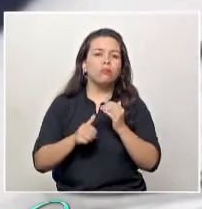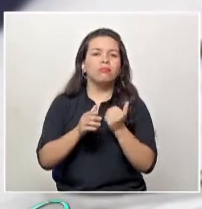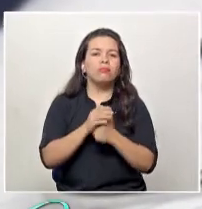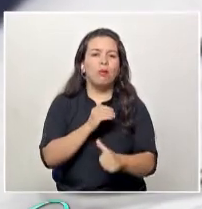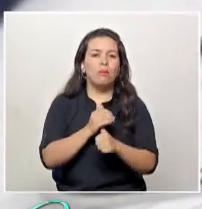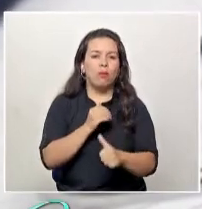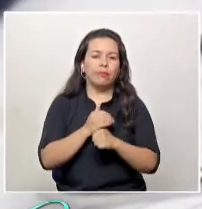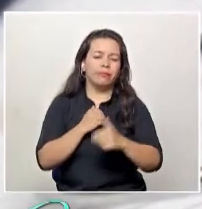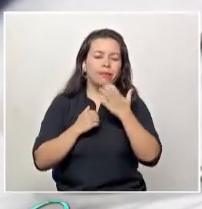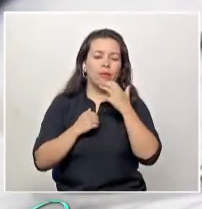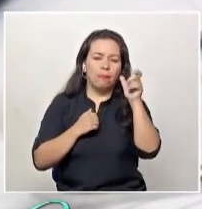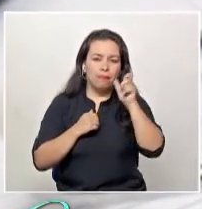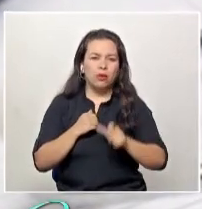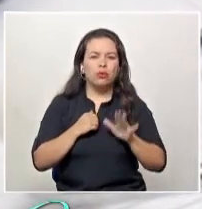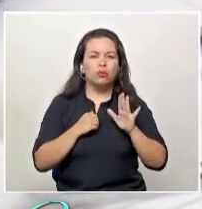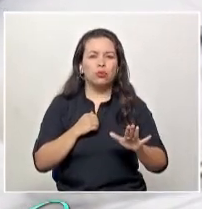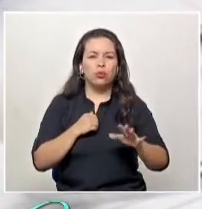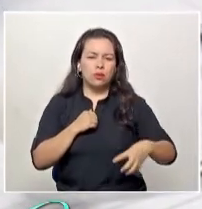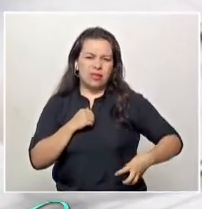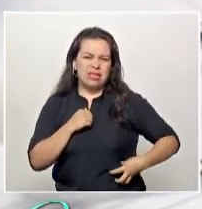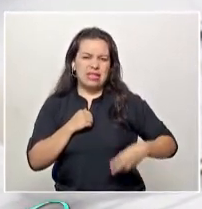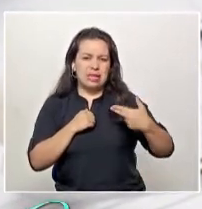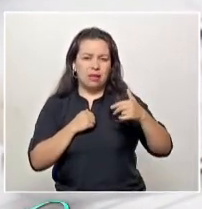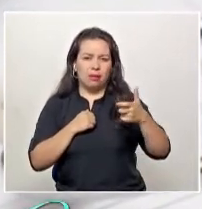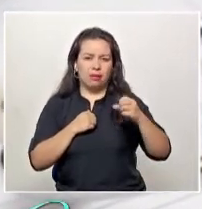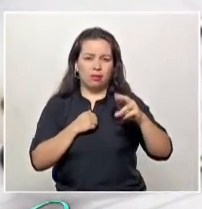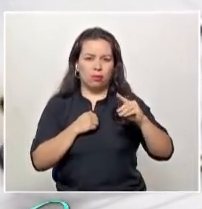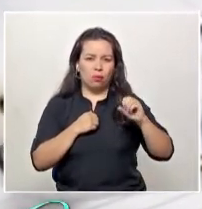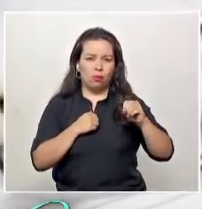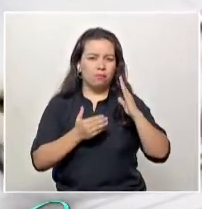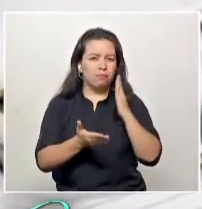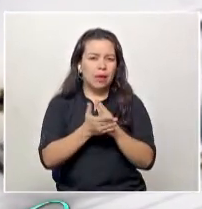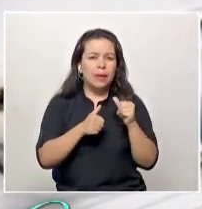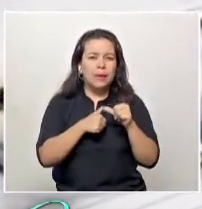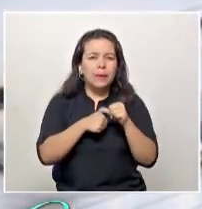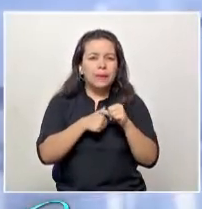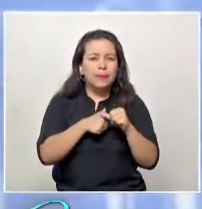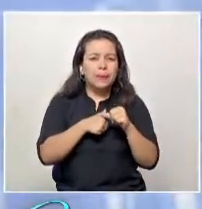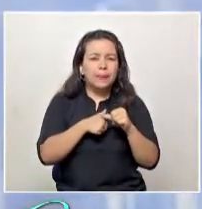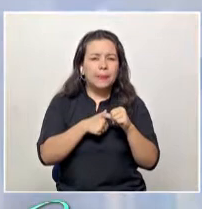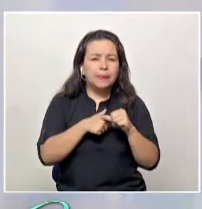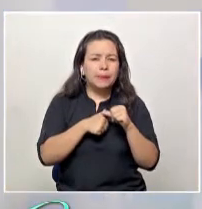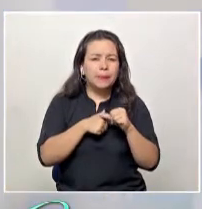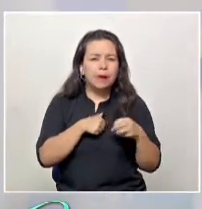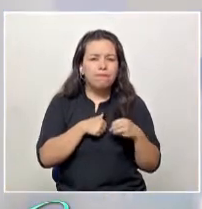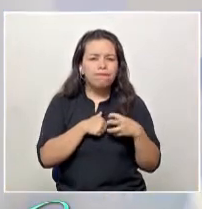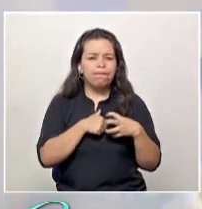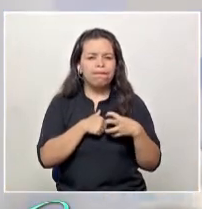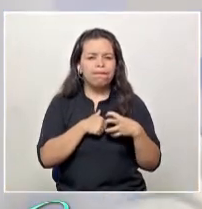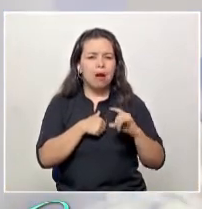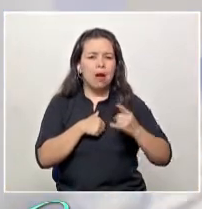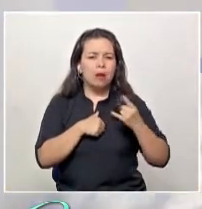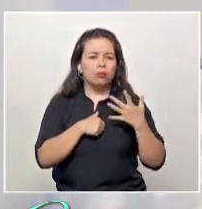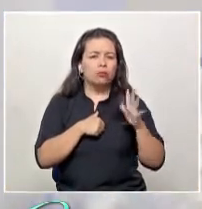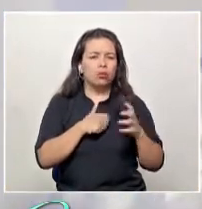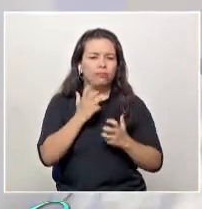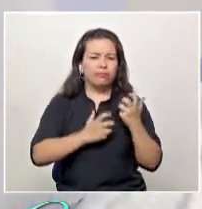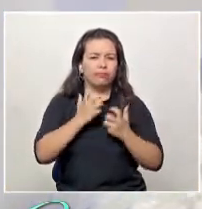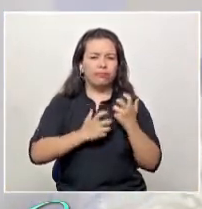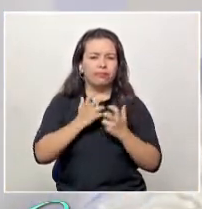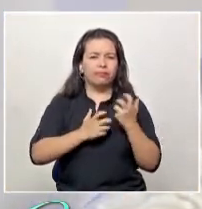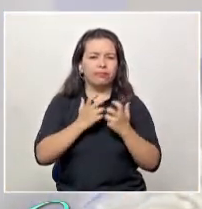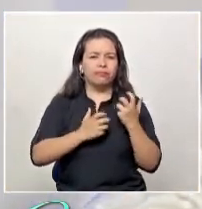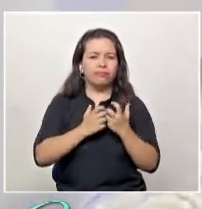una persona con un problema en el hígado, una lesión en el hígado, un cálculo que le esté obstruyendo la salida